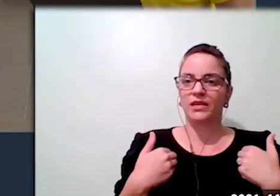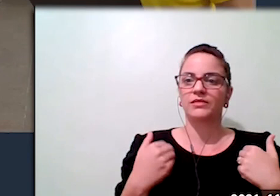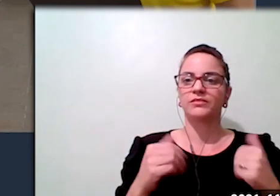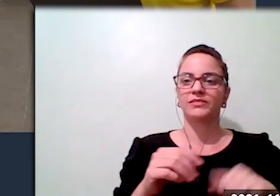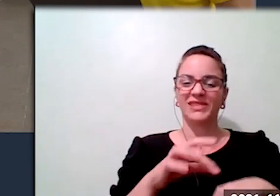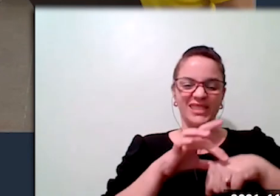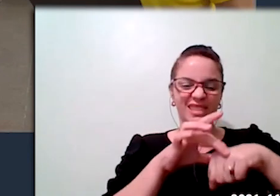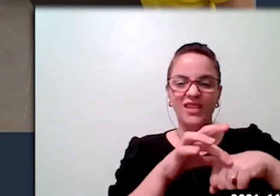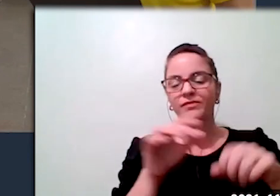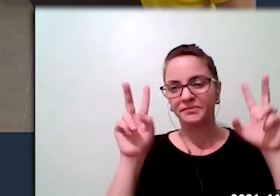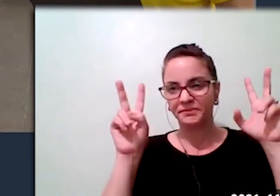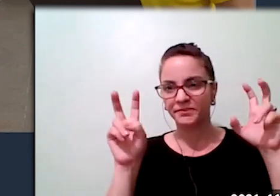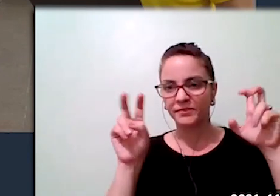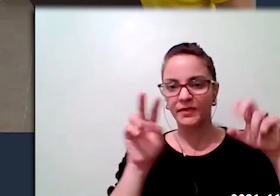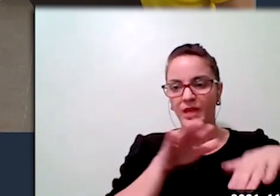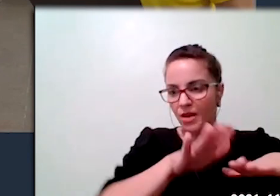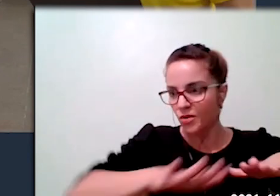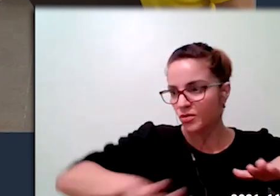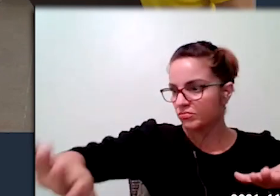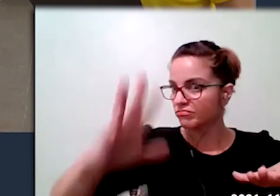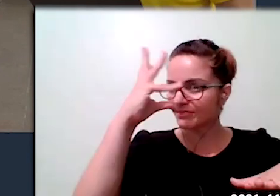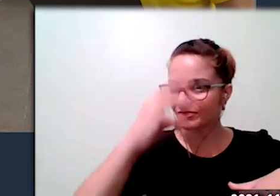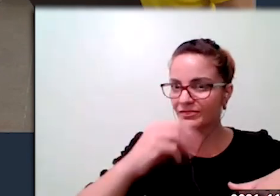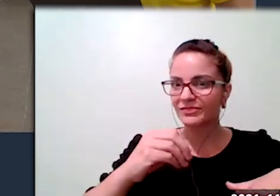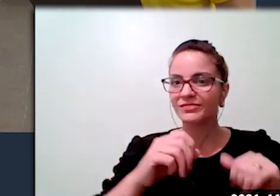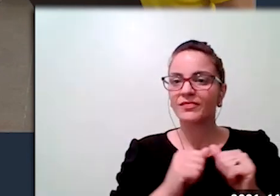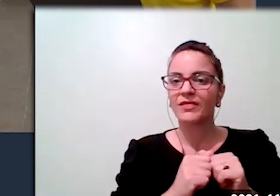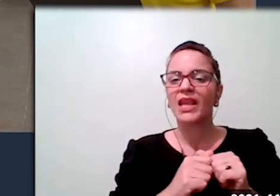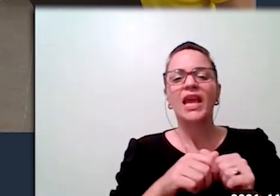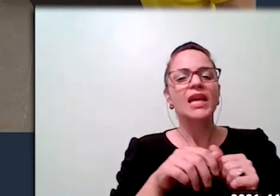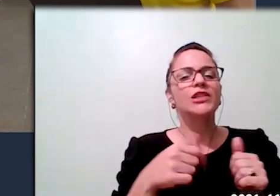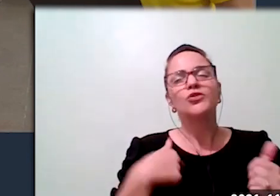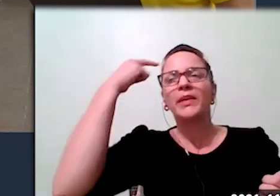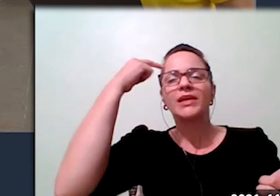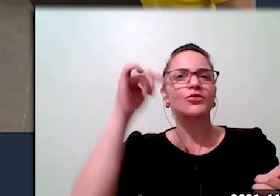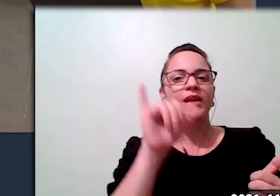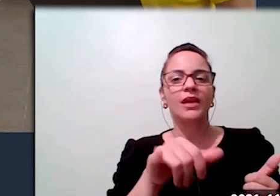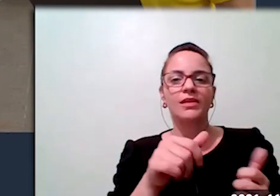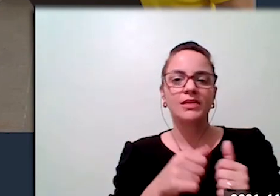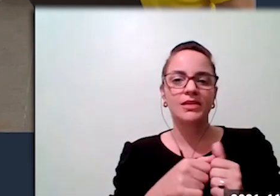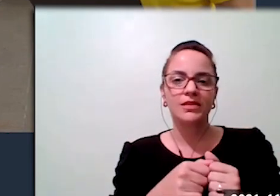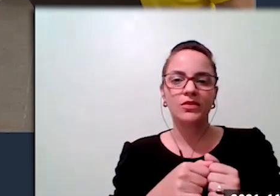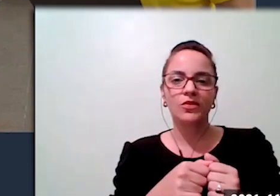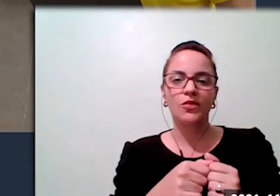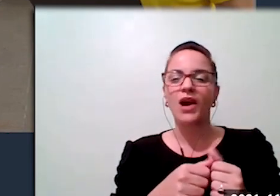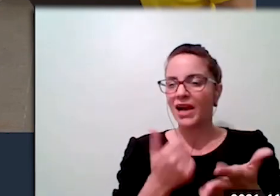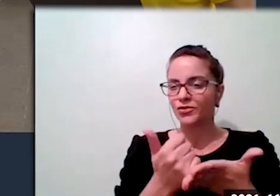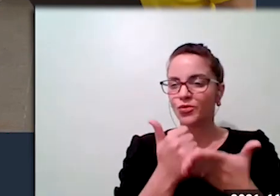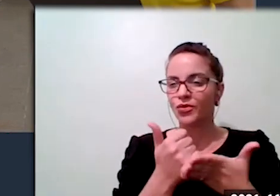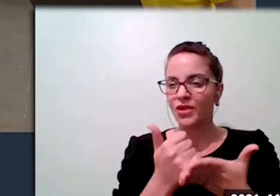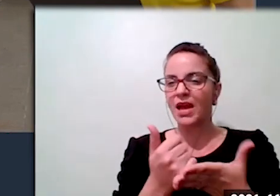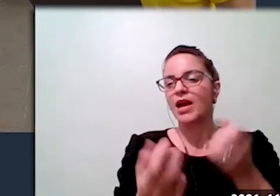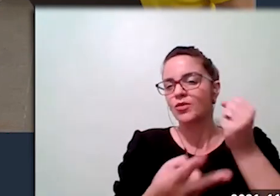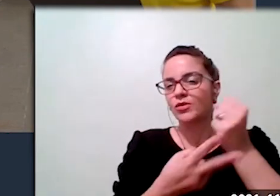las contribuciones excelsas de este número de patrimonio,